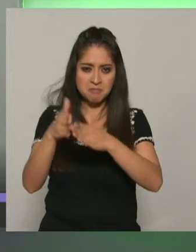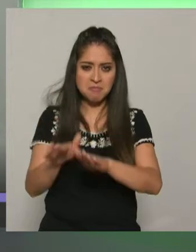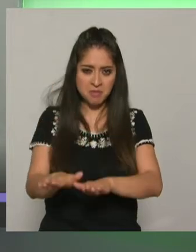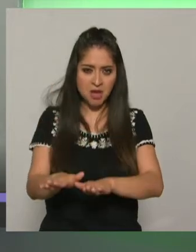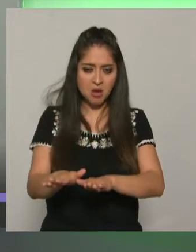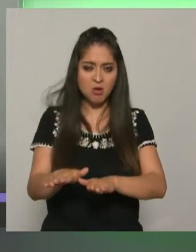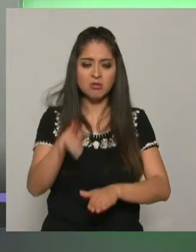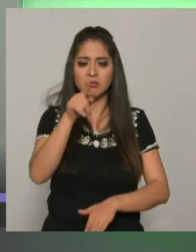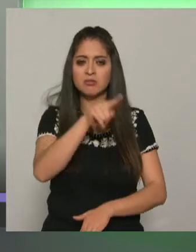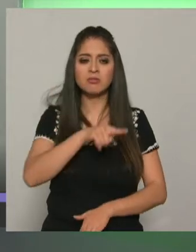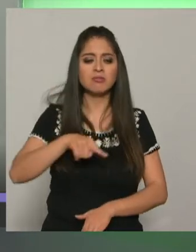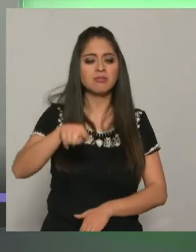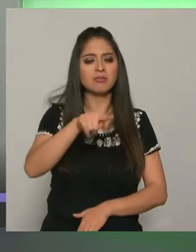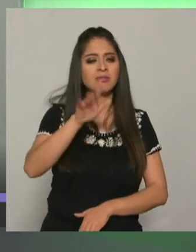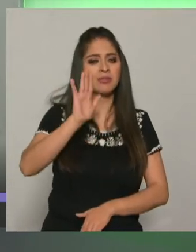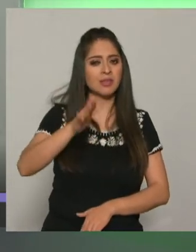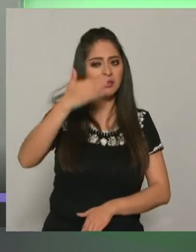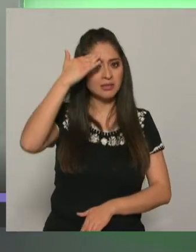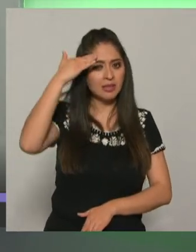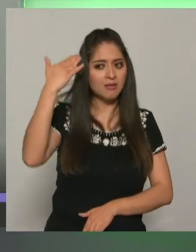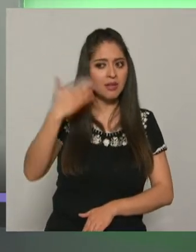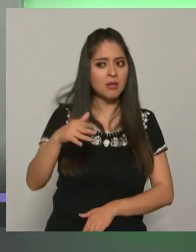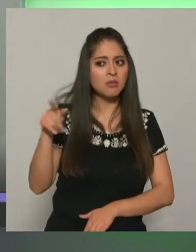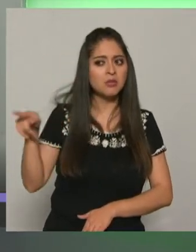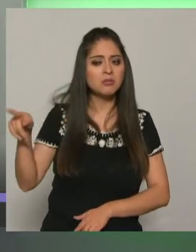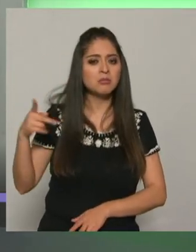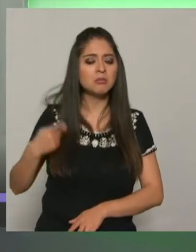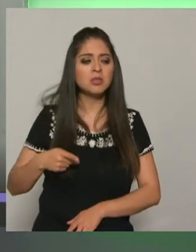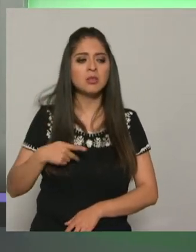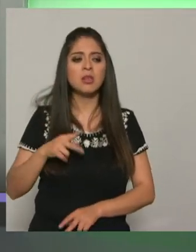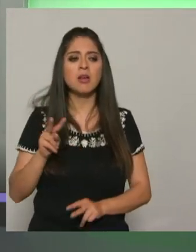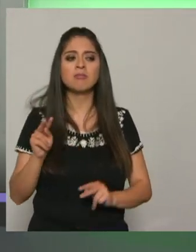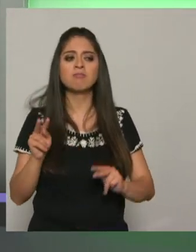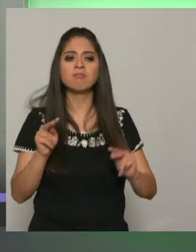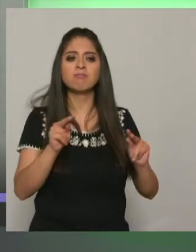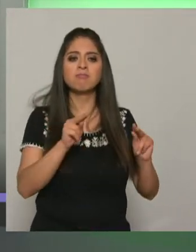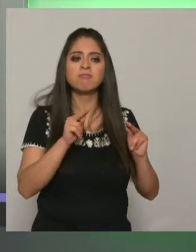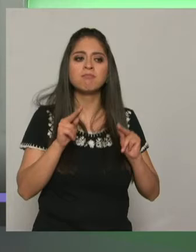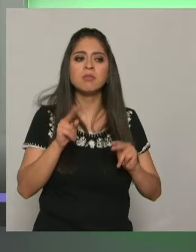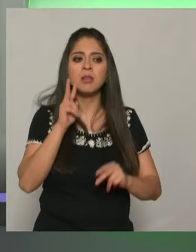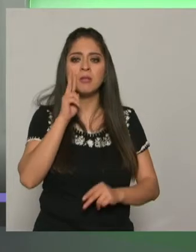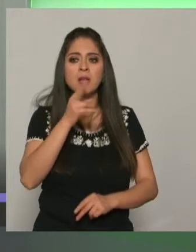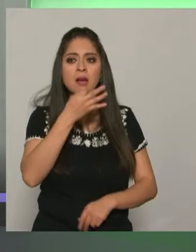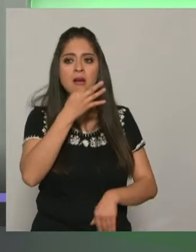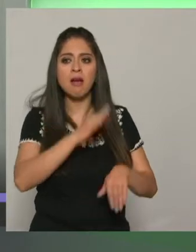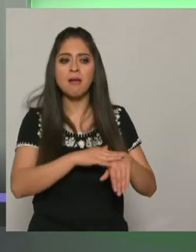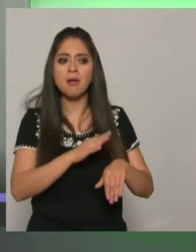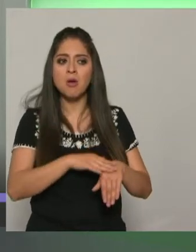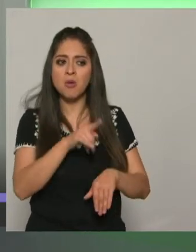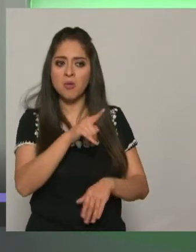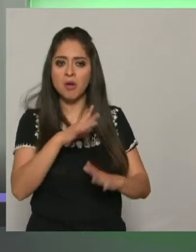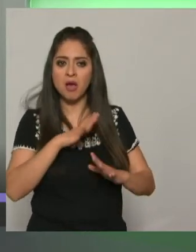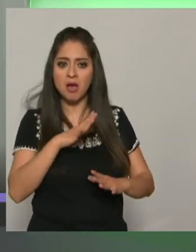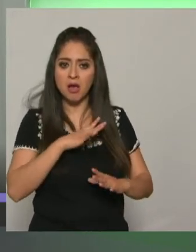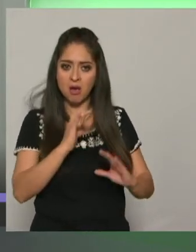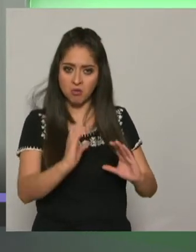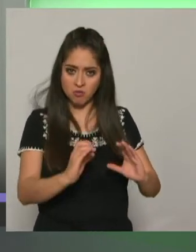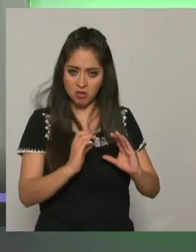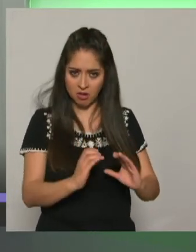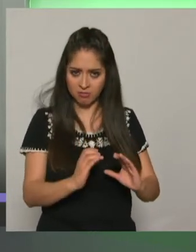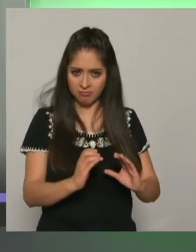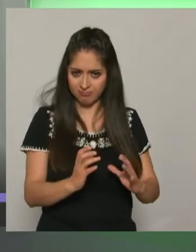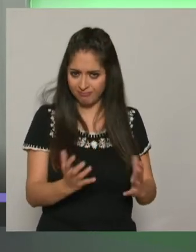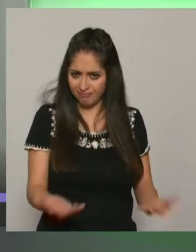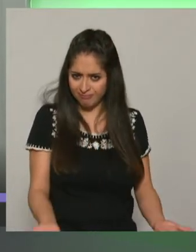bancarias sabemos que las están vigilando, las están halconeando, como dicen. No